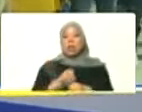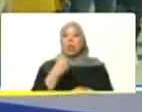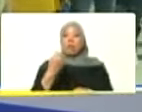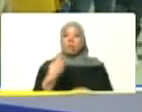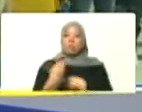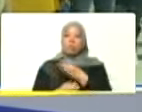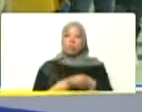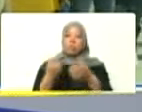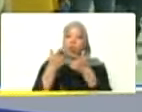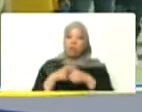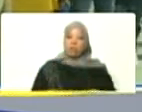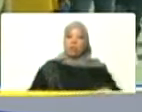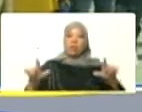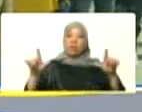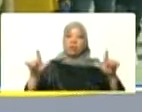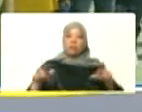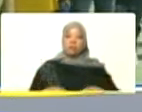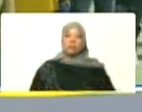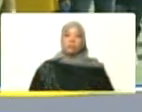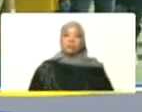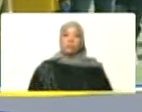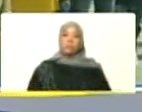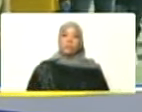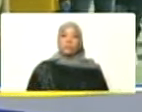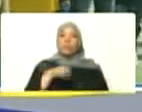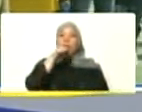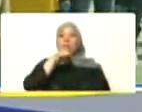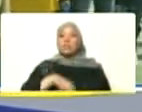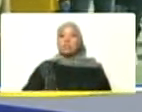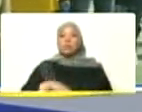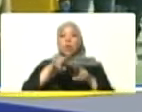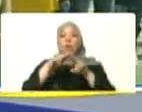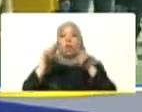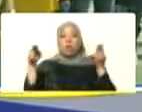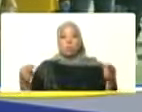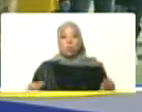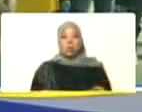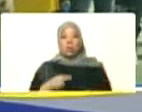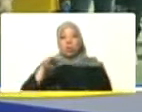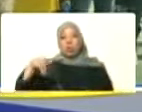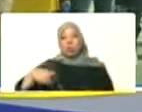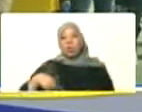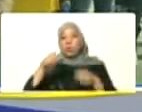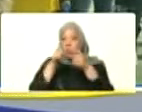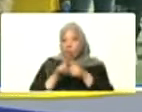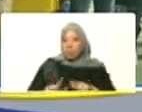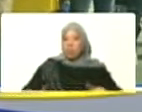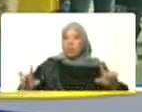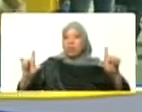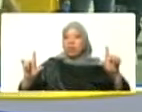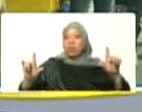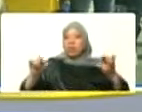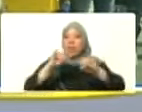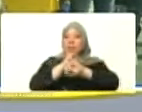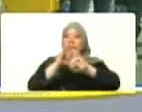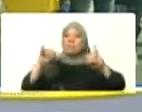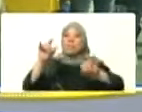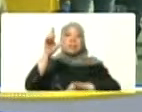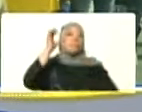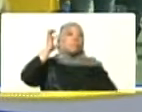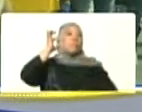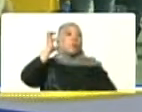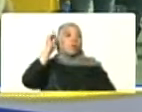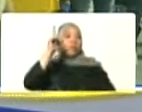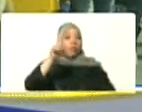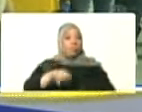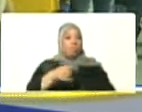hecho por la libertad en la historia de la humanidad, que hicieron nuestros libertadores y nuestras libertadoras. Aquí